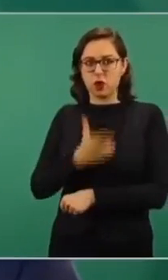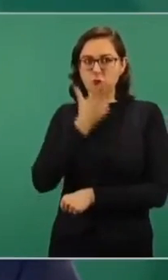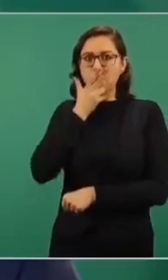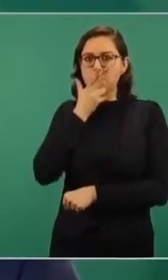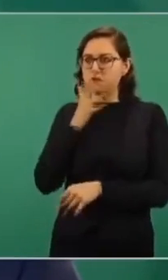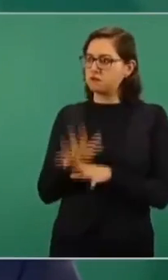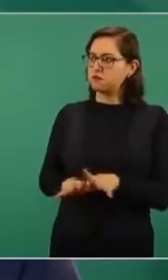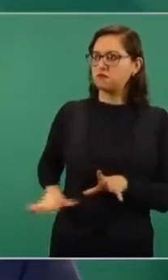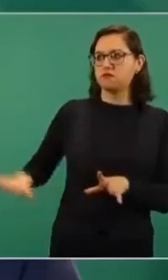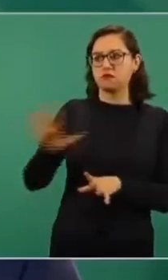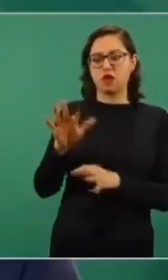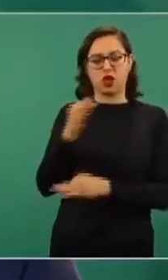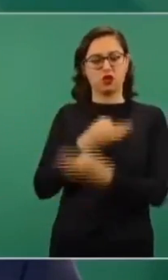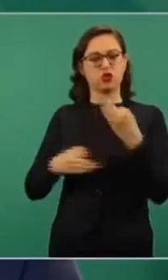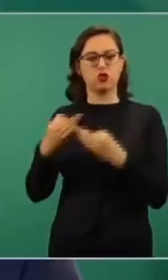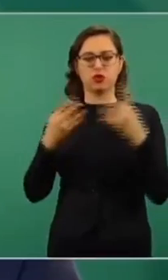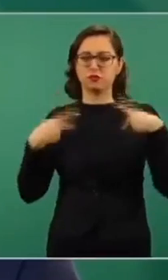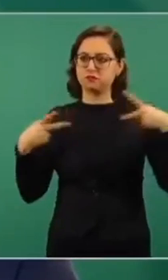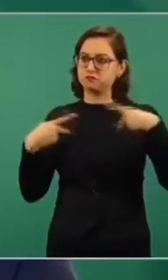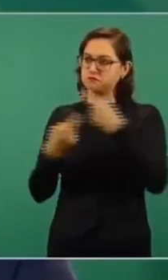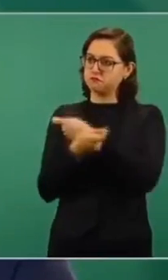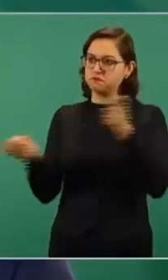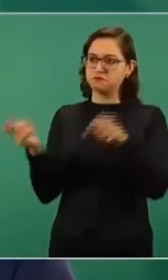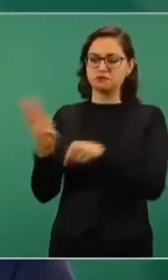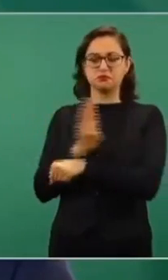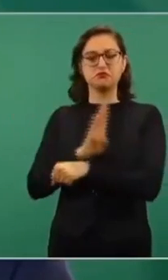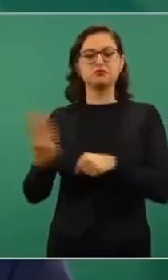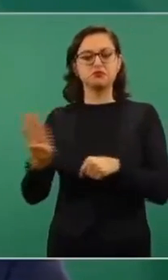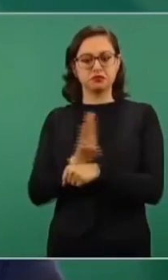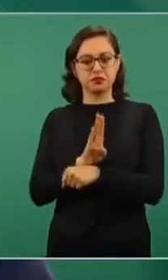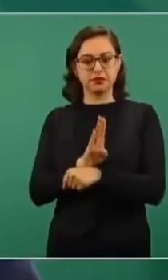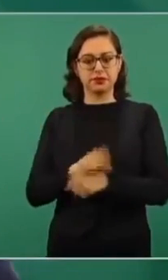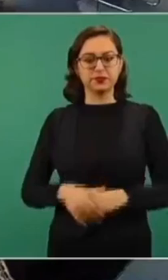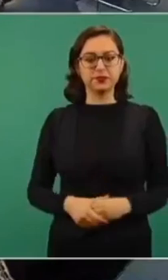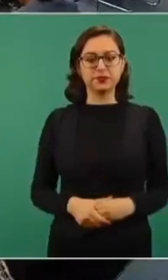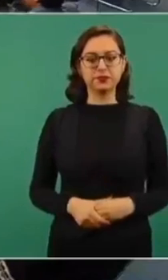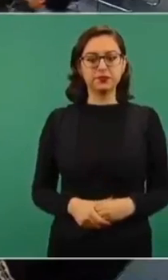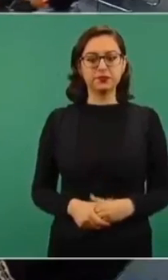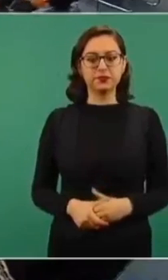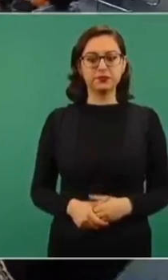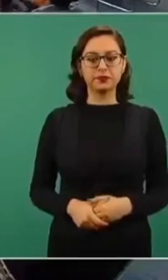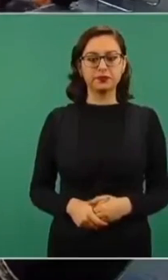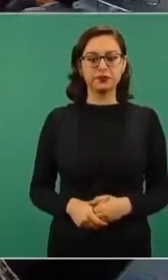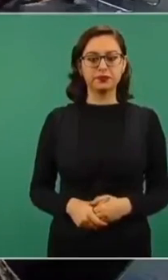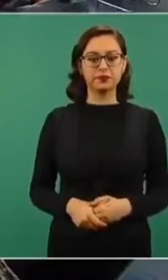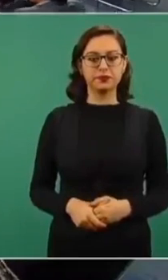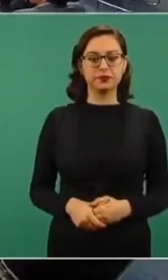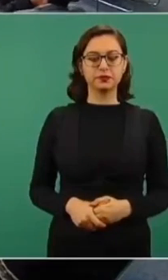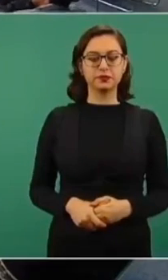se beneficia a toda la población a través de estos mecanismos de redistribución del ingreso.